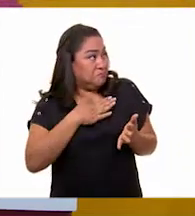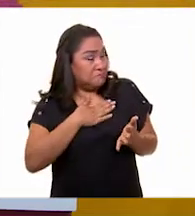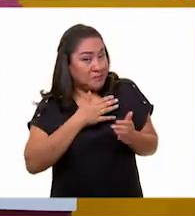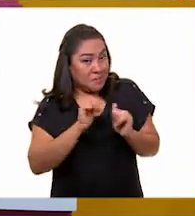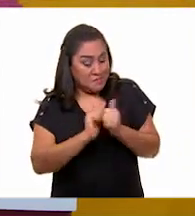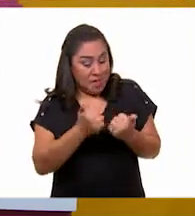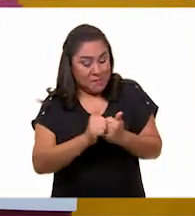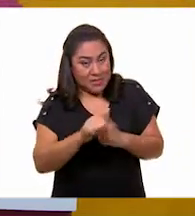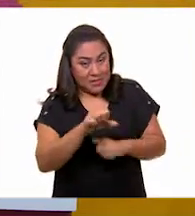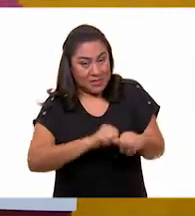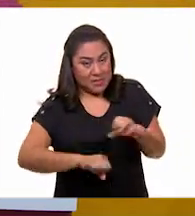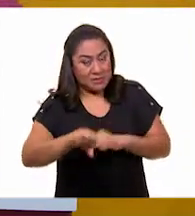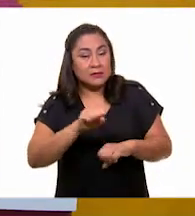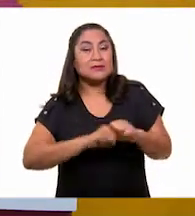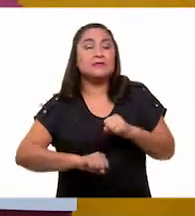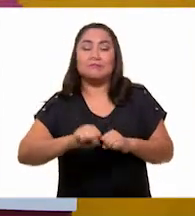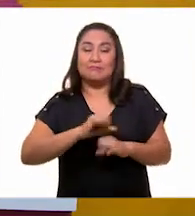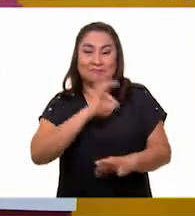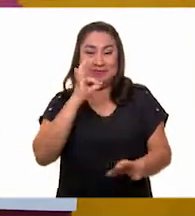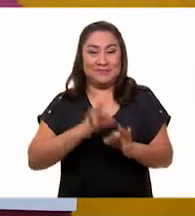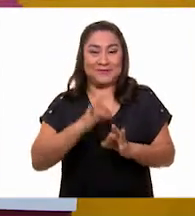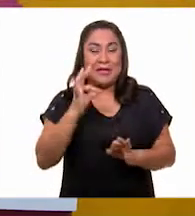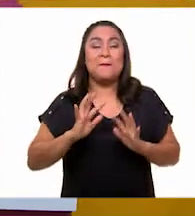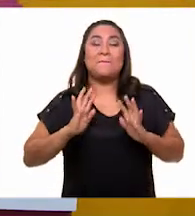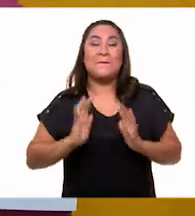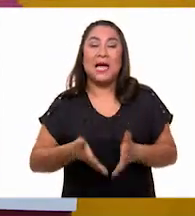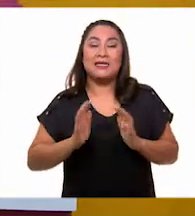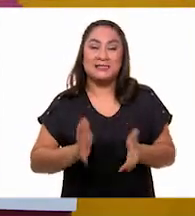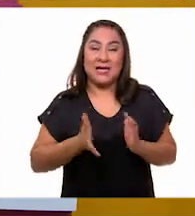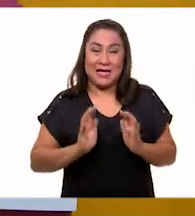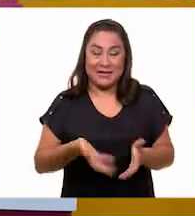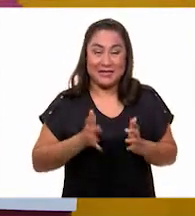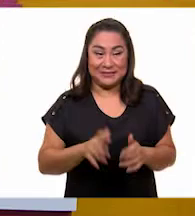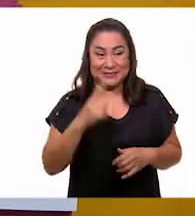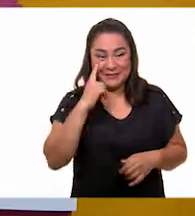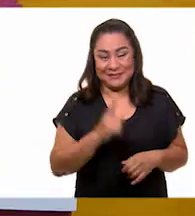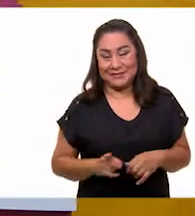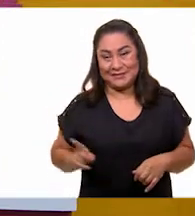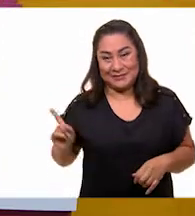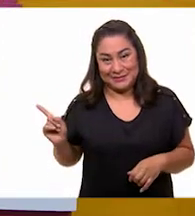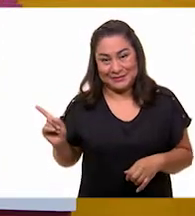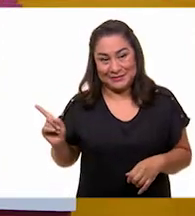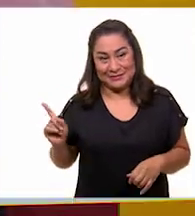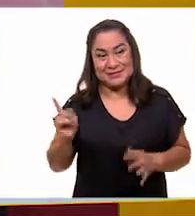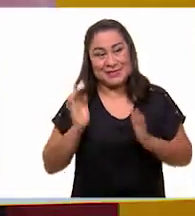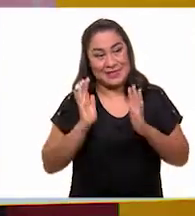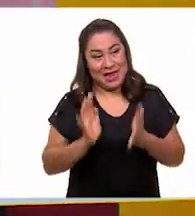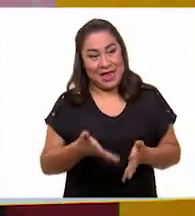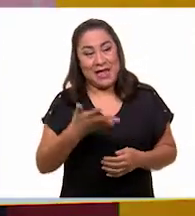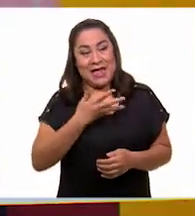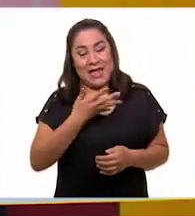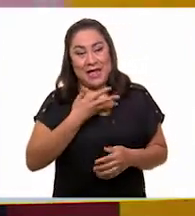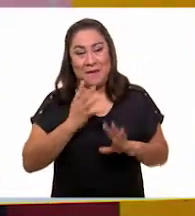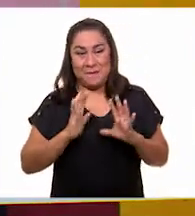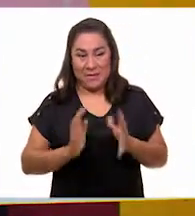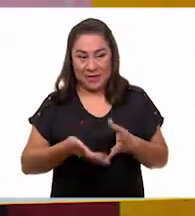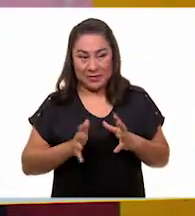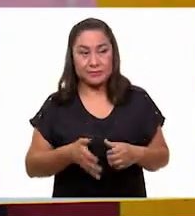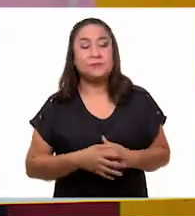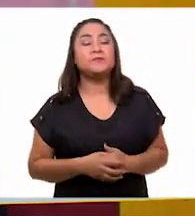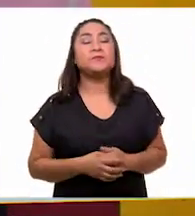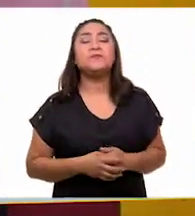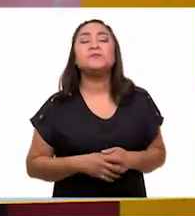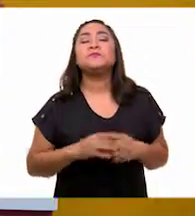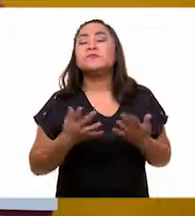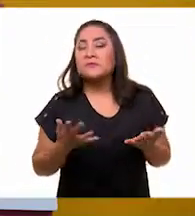panaderos, tener masa lista. Claro. Que ya la traigo aquí para que podamos utilizarla. Pero